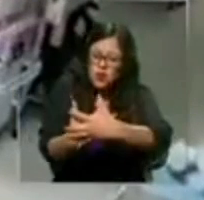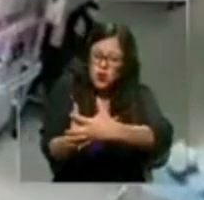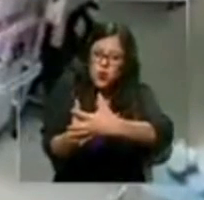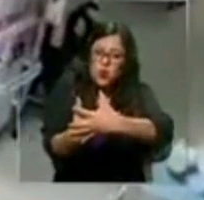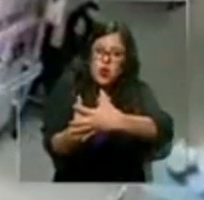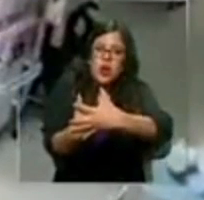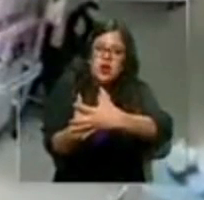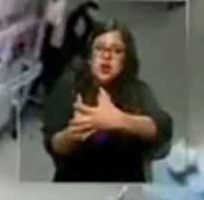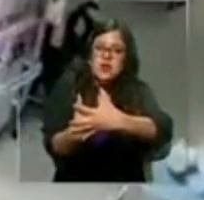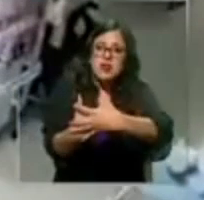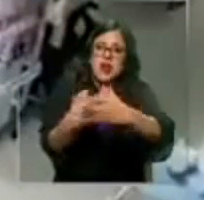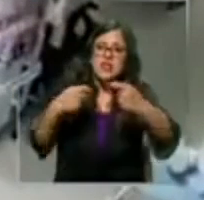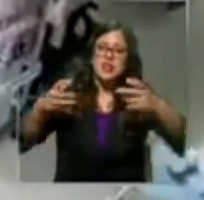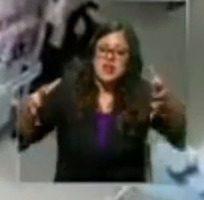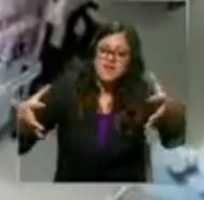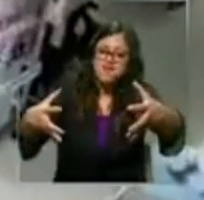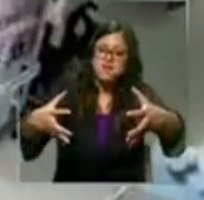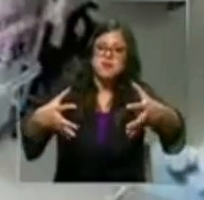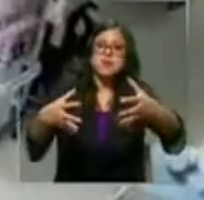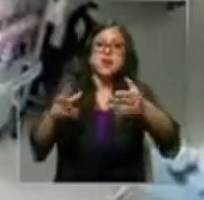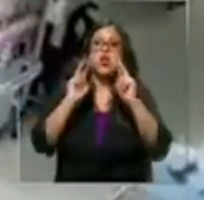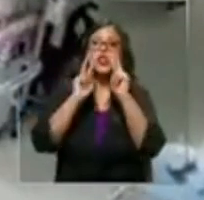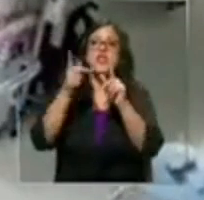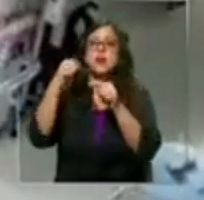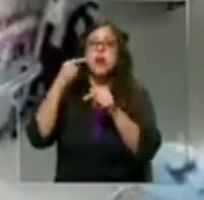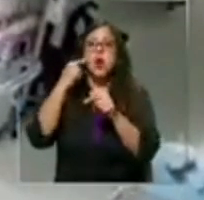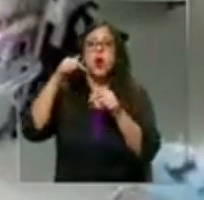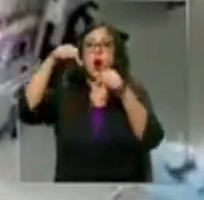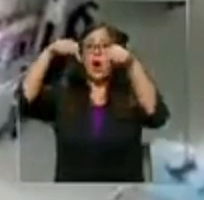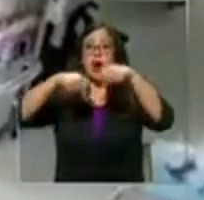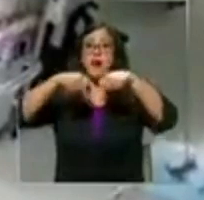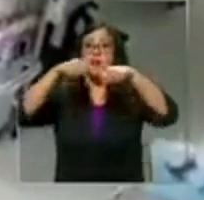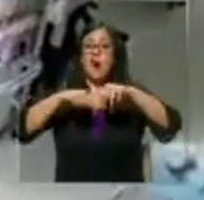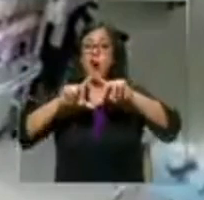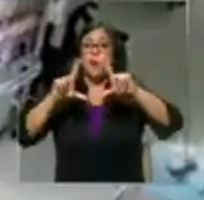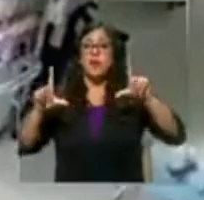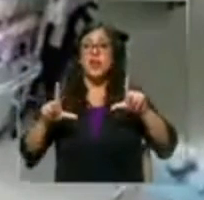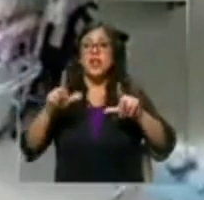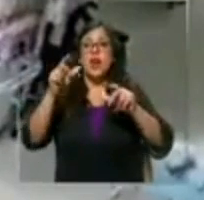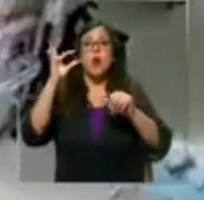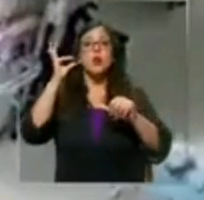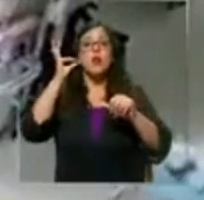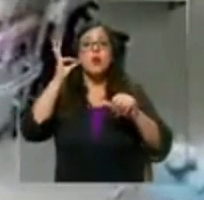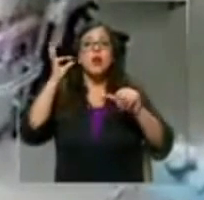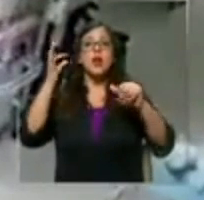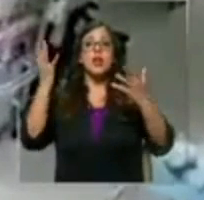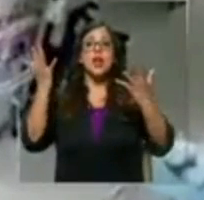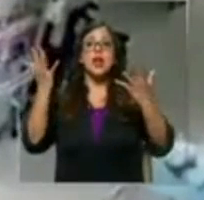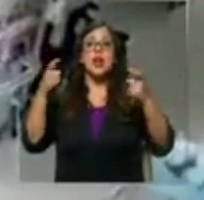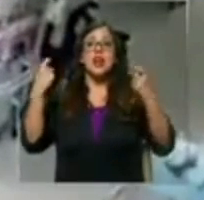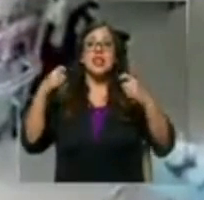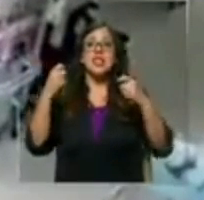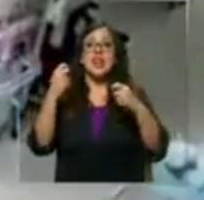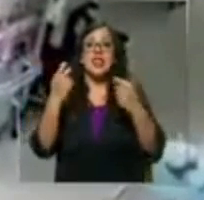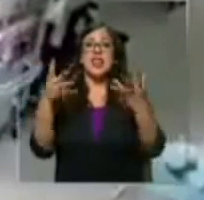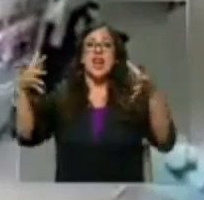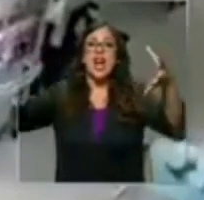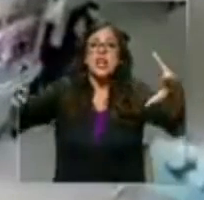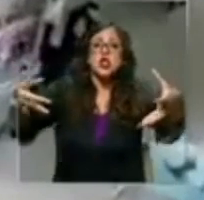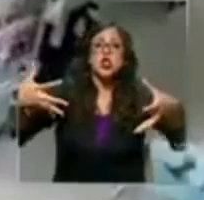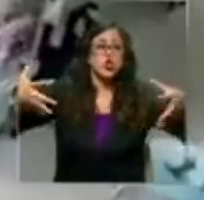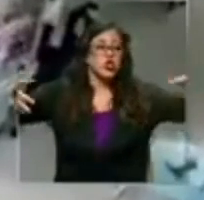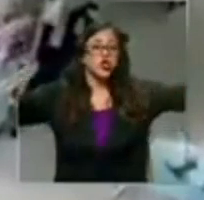de tomarlas. No alcanza a verse, pero en la parte inferior de la pantalla hay una de las enfermeras que incluso trata de tomar 2 al mismo tiempo.